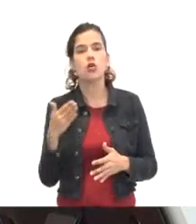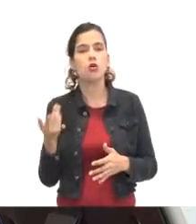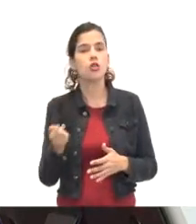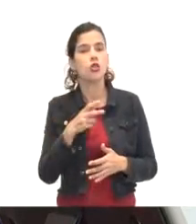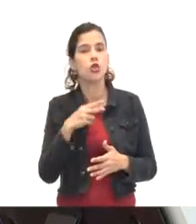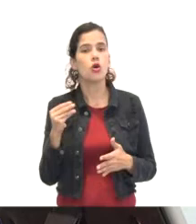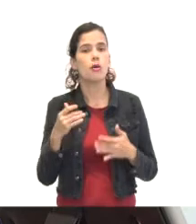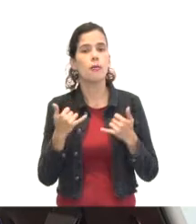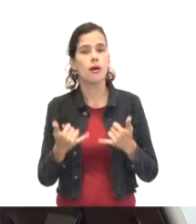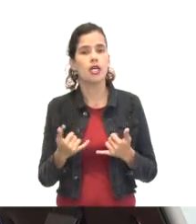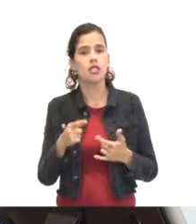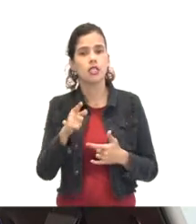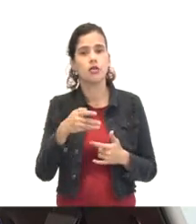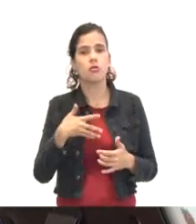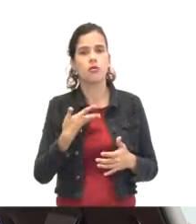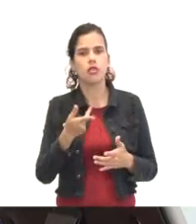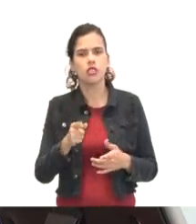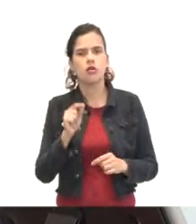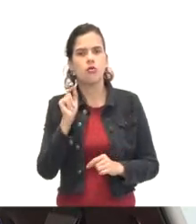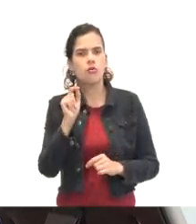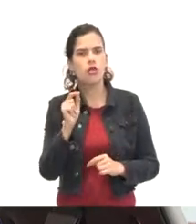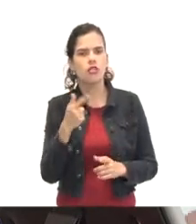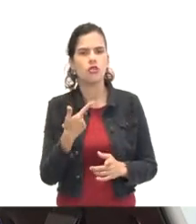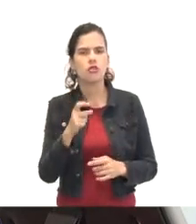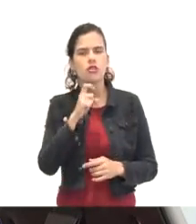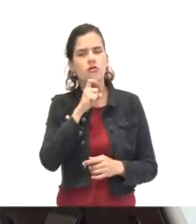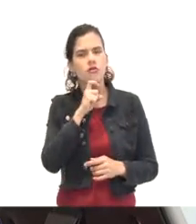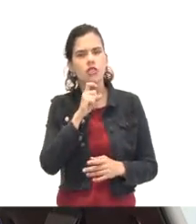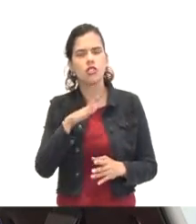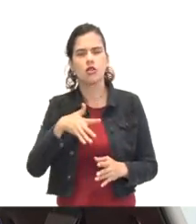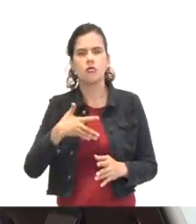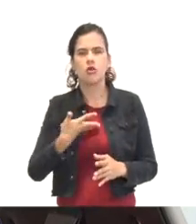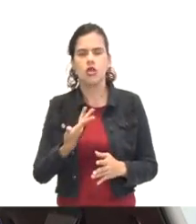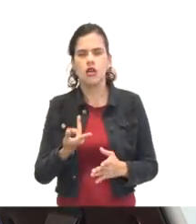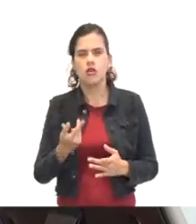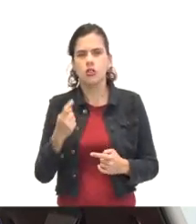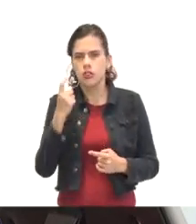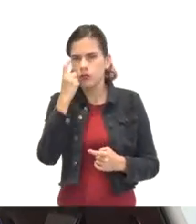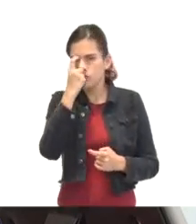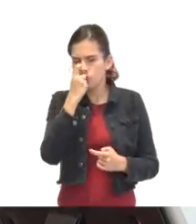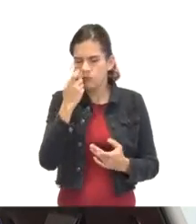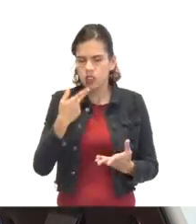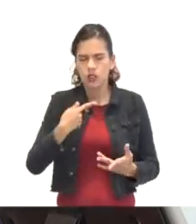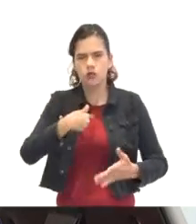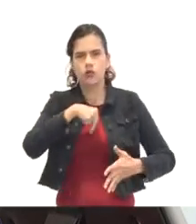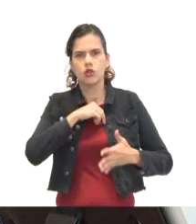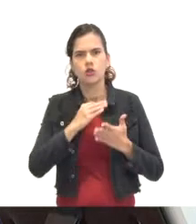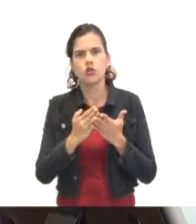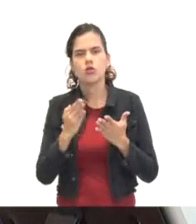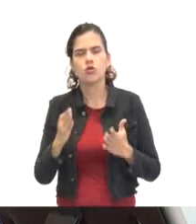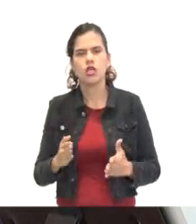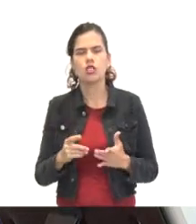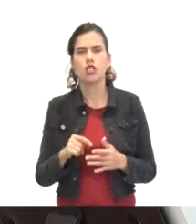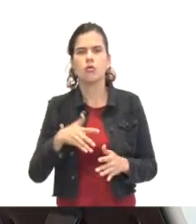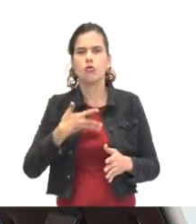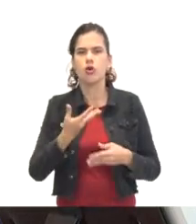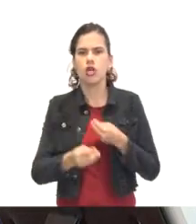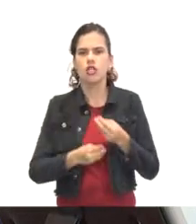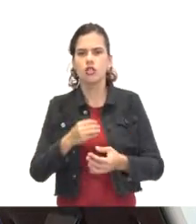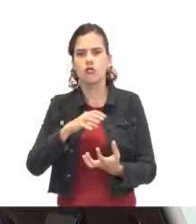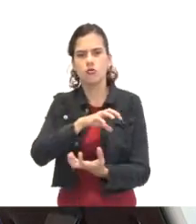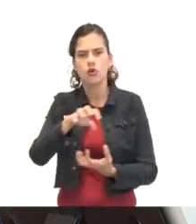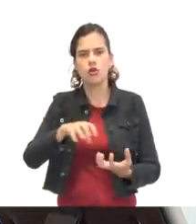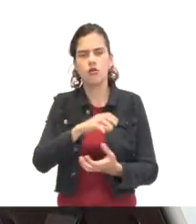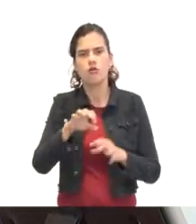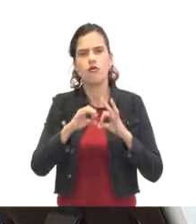ocurre así, se pueden presentar situaciones bien desagradables, puede haber frustración en nuestros estudiantes, pueden incluso generarse